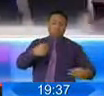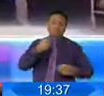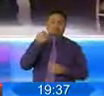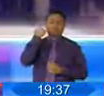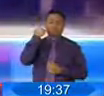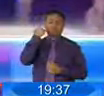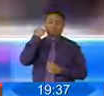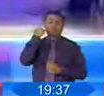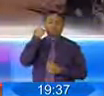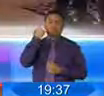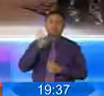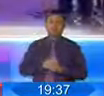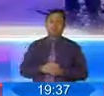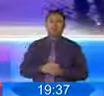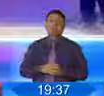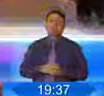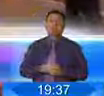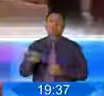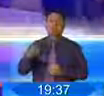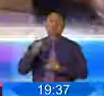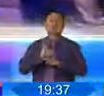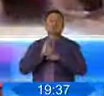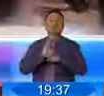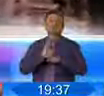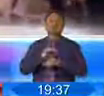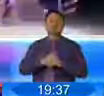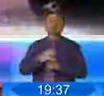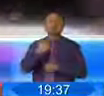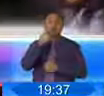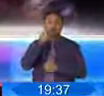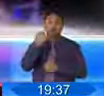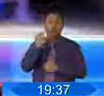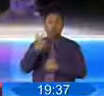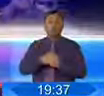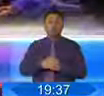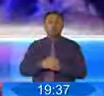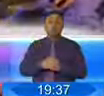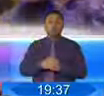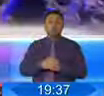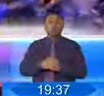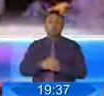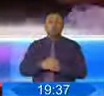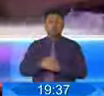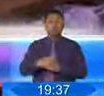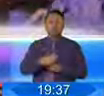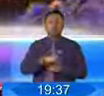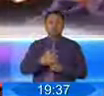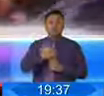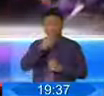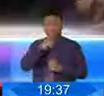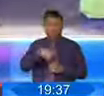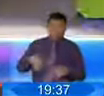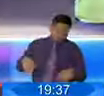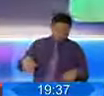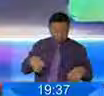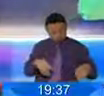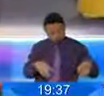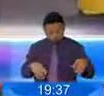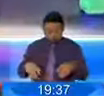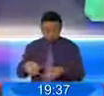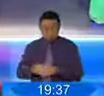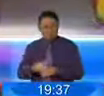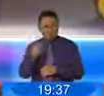urbe. Según testigos, el hombre se encontraba bajo los efectos del alcohol. Él